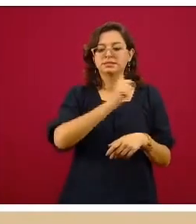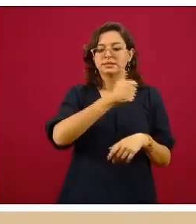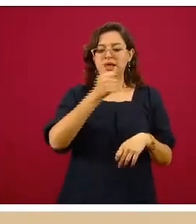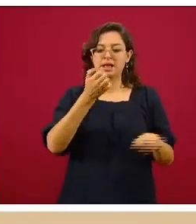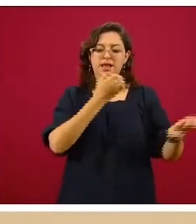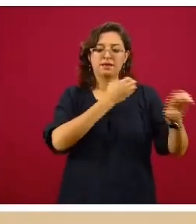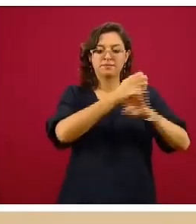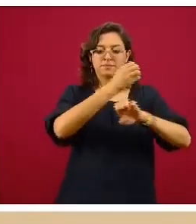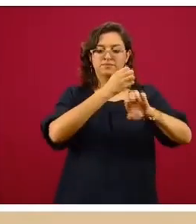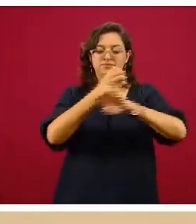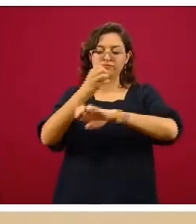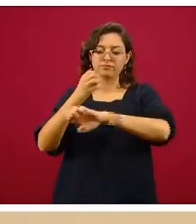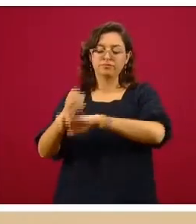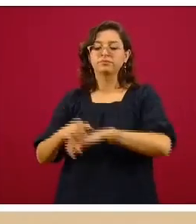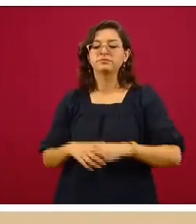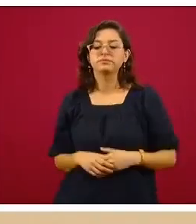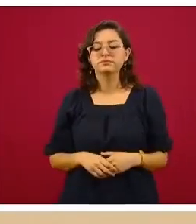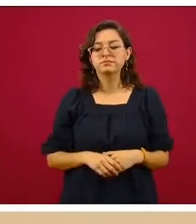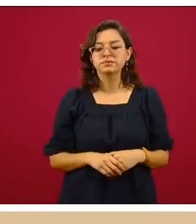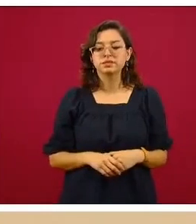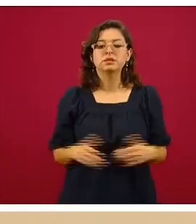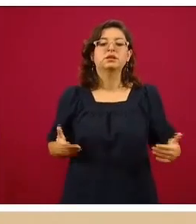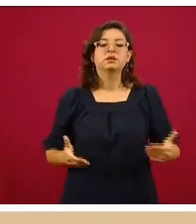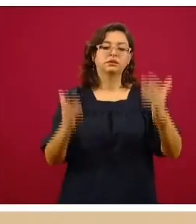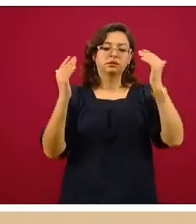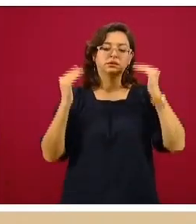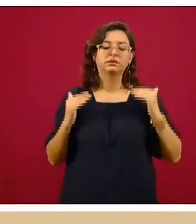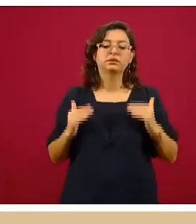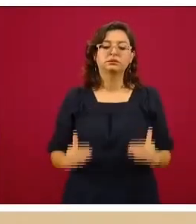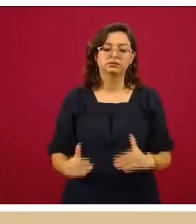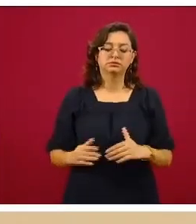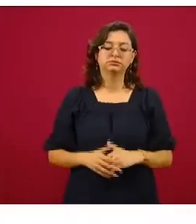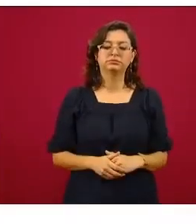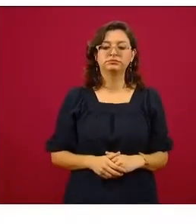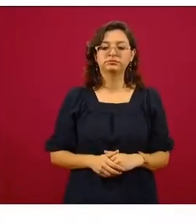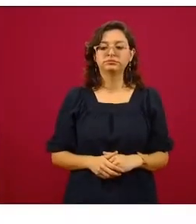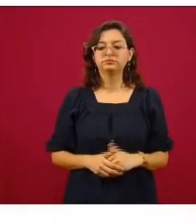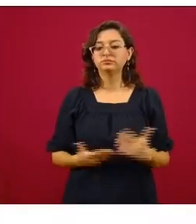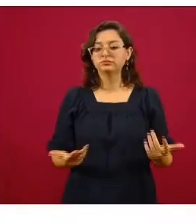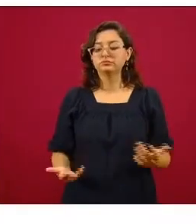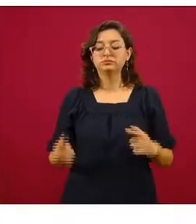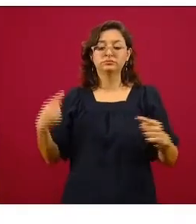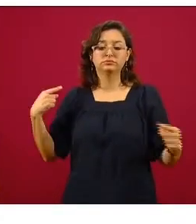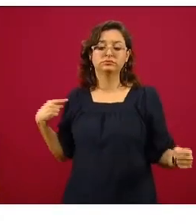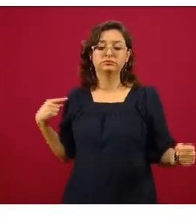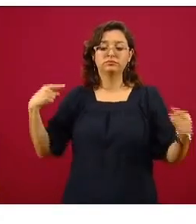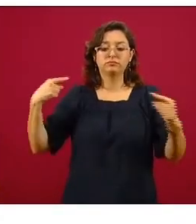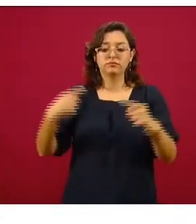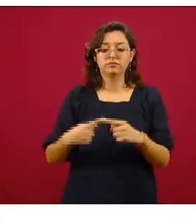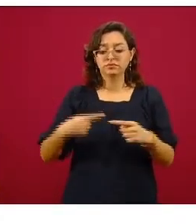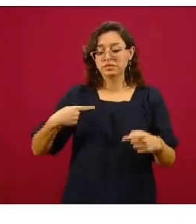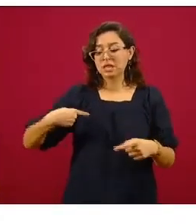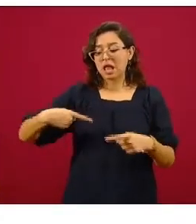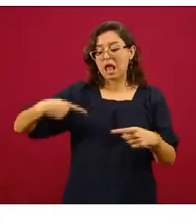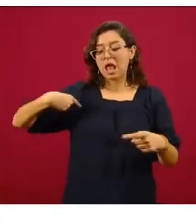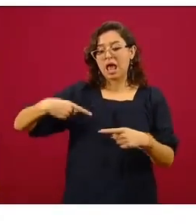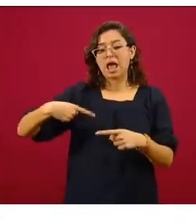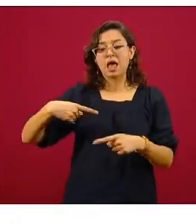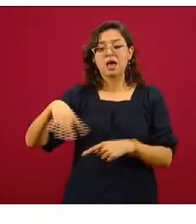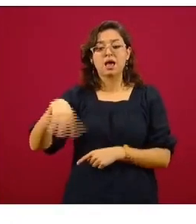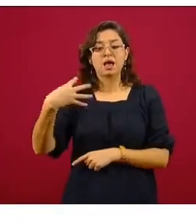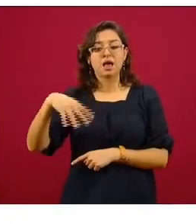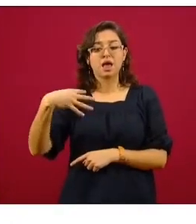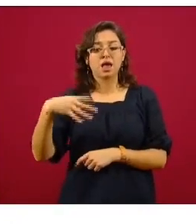donde residen de manera rápida. Veamos la siguiente diapositiva. Ahora solamente son los casos confirmados en los últimos 14 días, o sea,